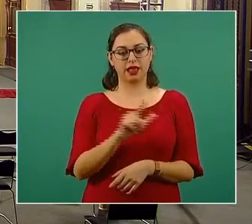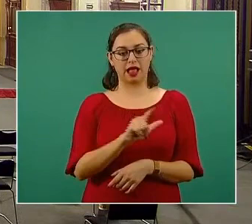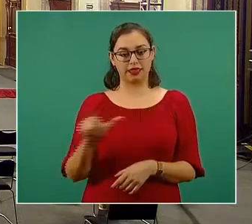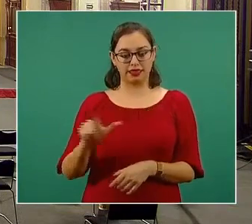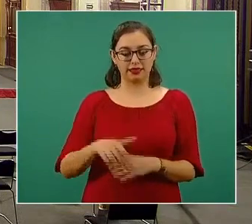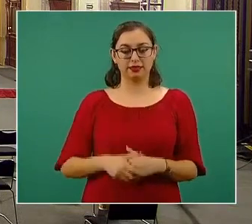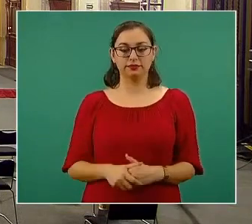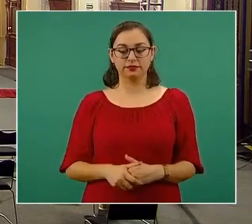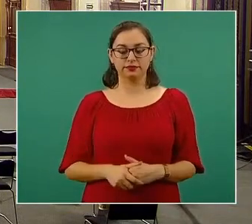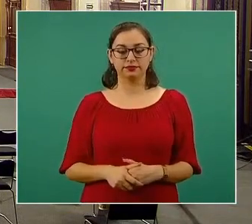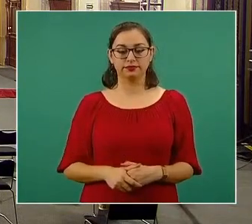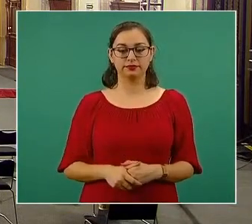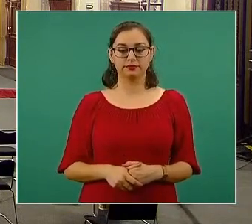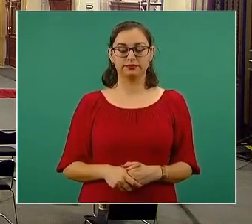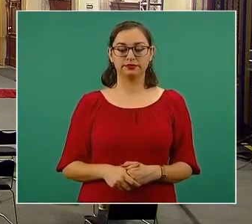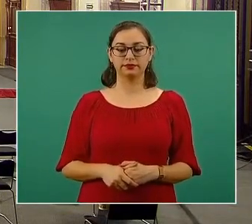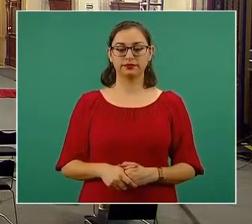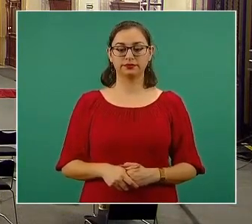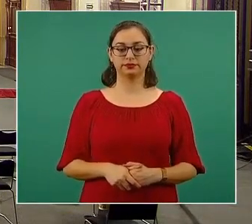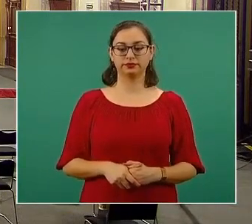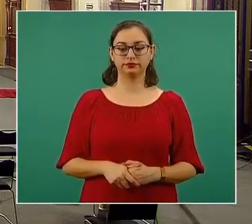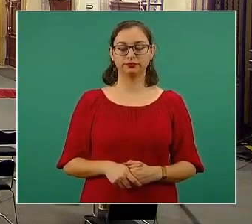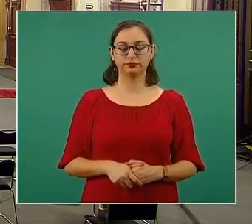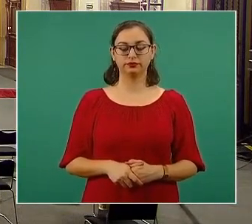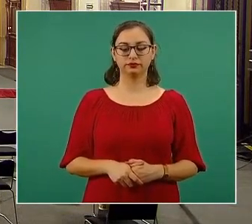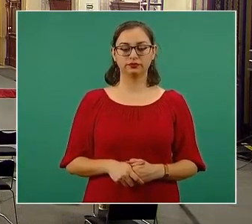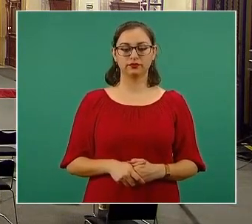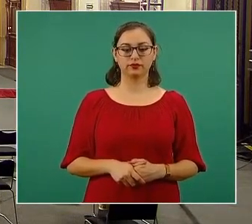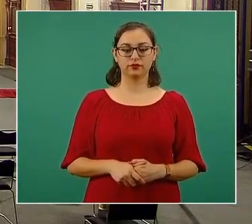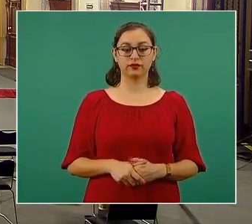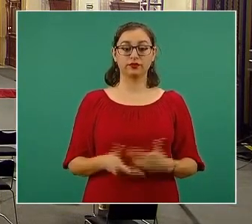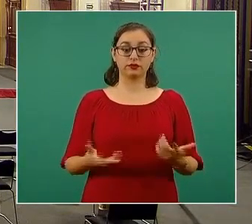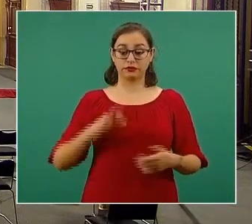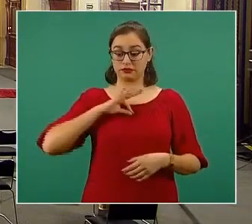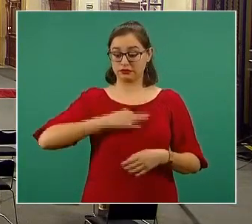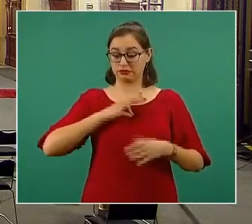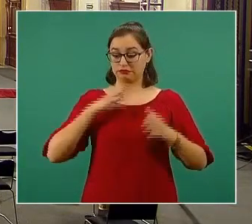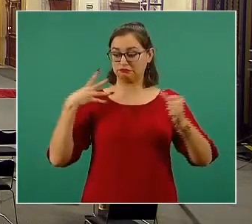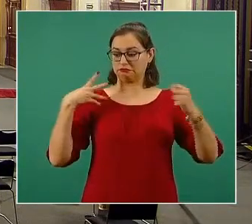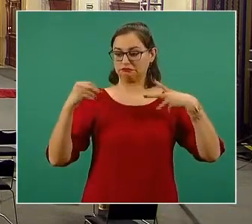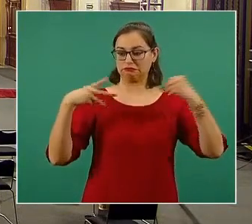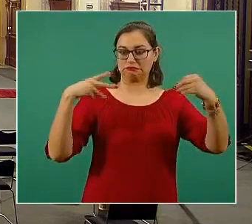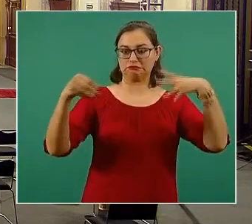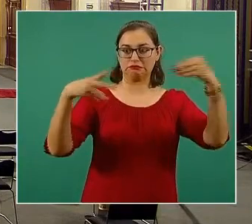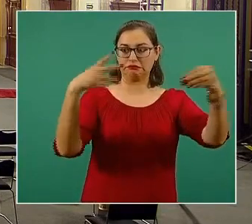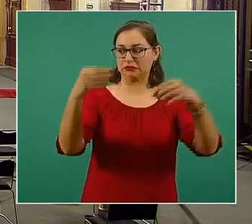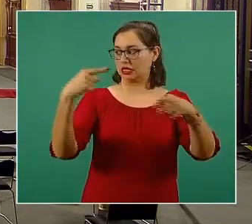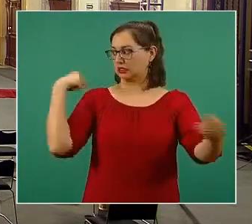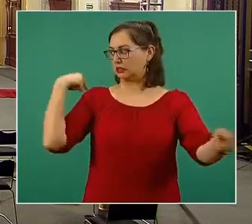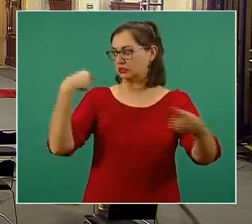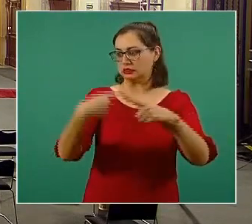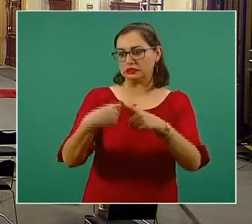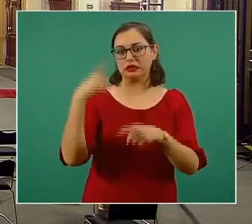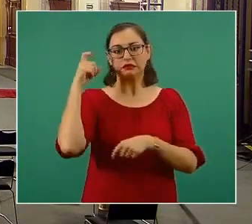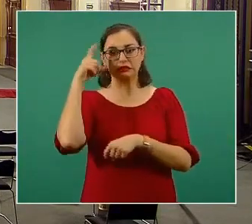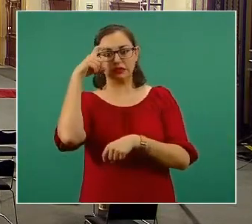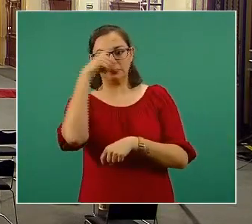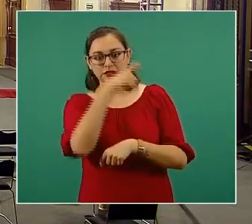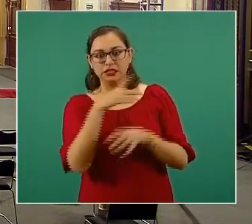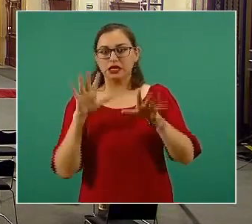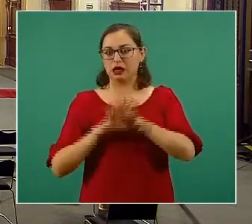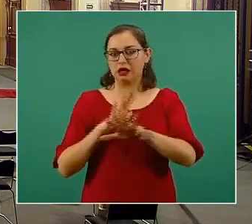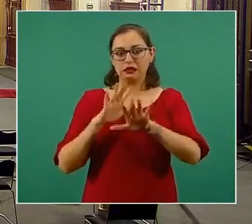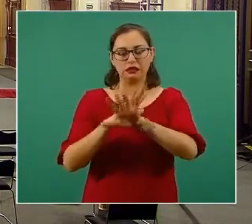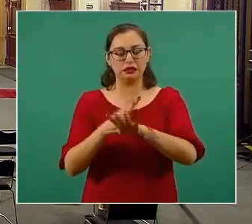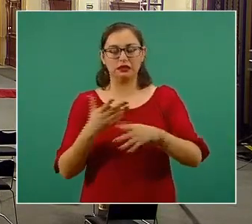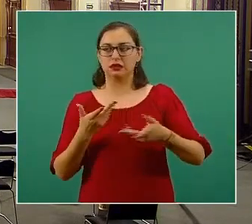la propia epidemia ha tenido sus complejidades, ¿no? Pero la estrategia, la política nacional